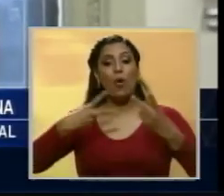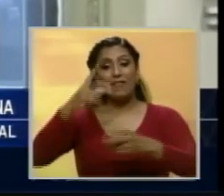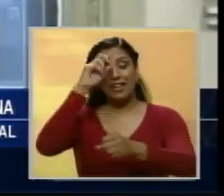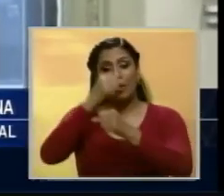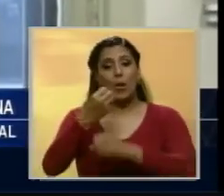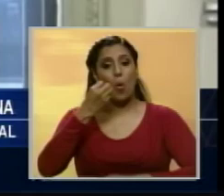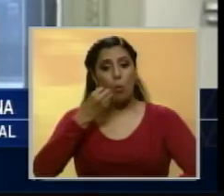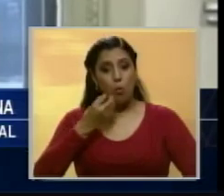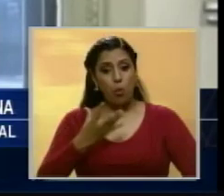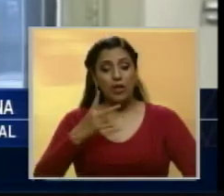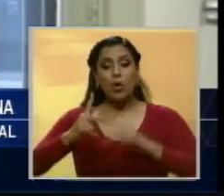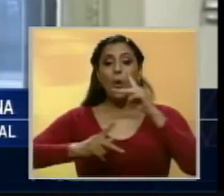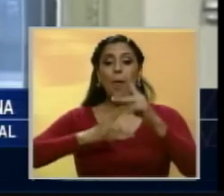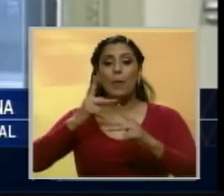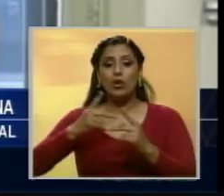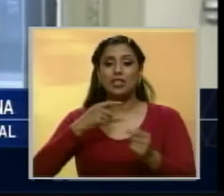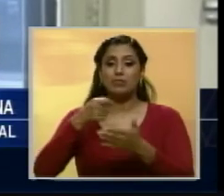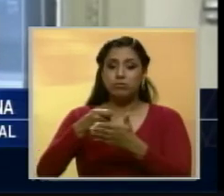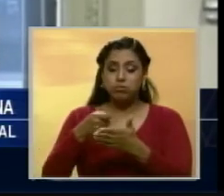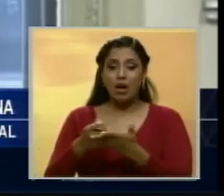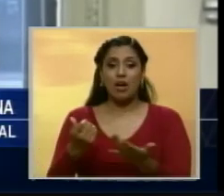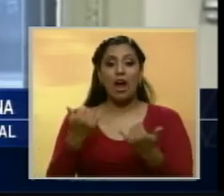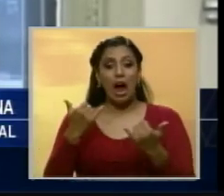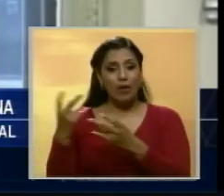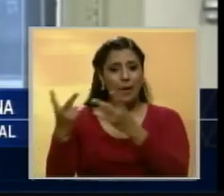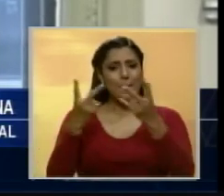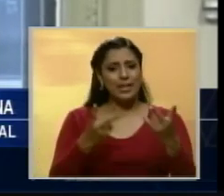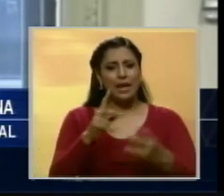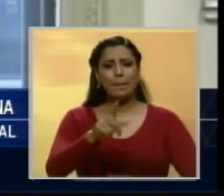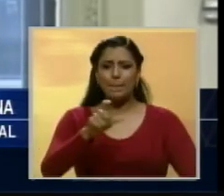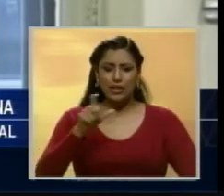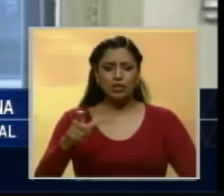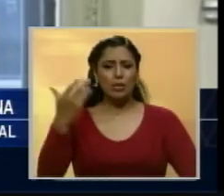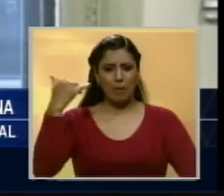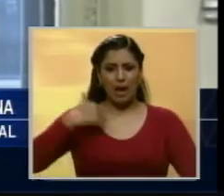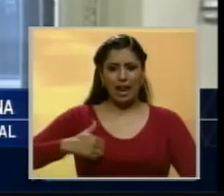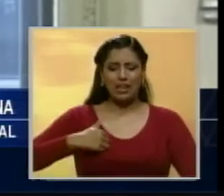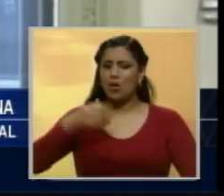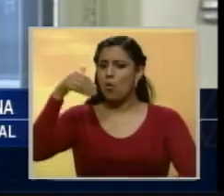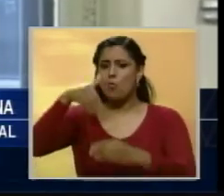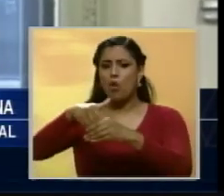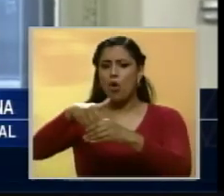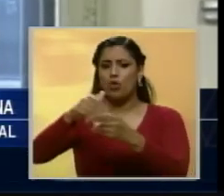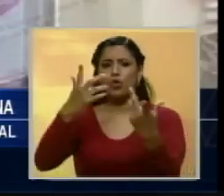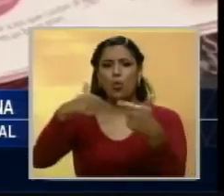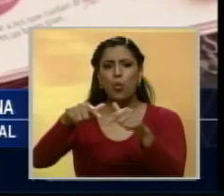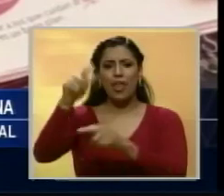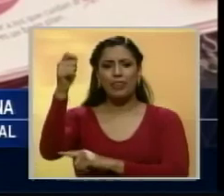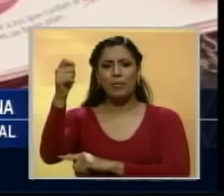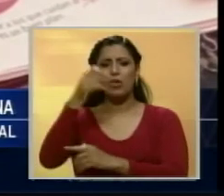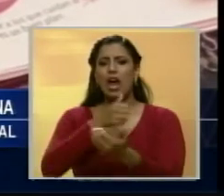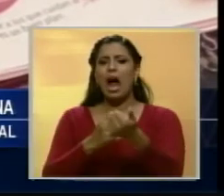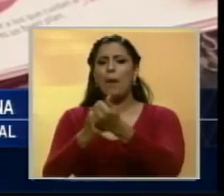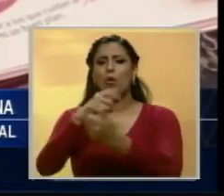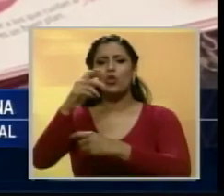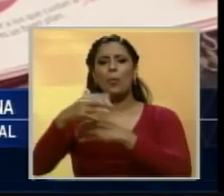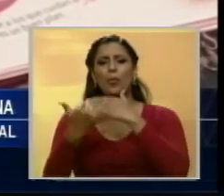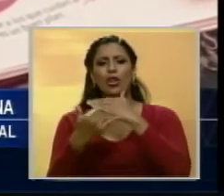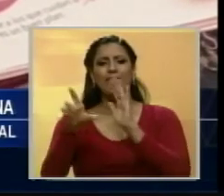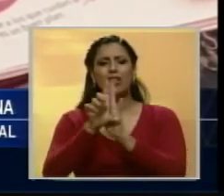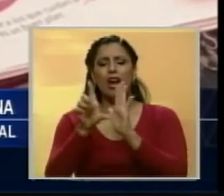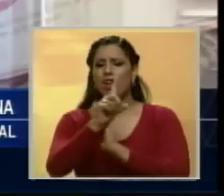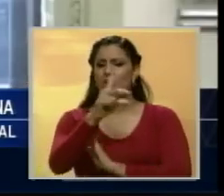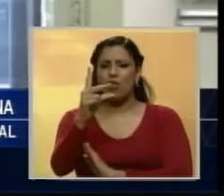de calidad mediante un proceso de inversión. Invitó a los legisladores argentinos a no votar en la Cámara de Diputados a favor del proyecto de